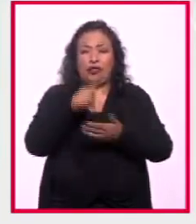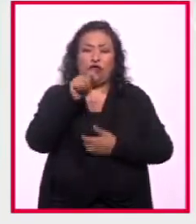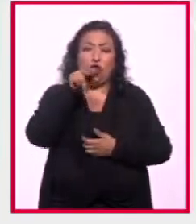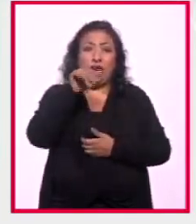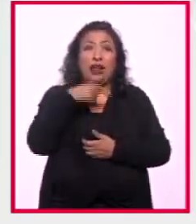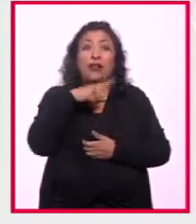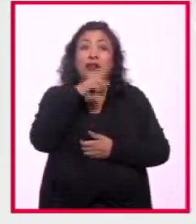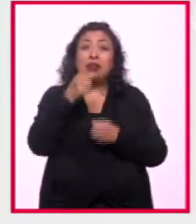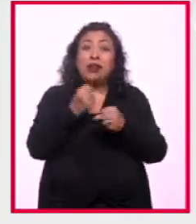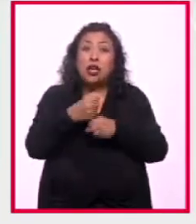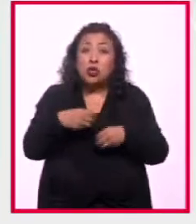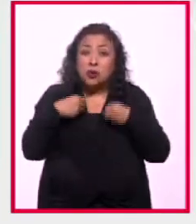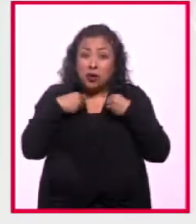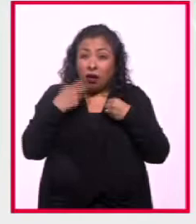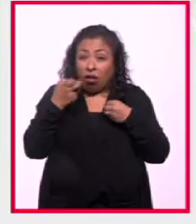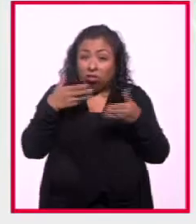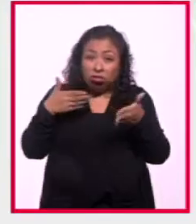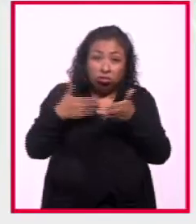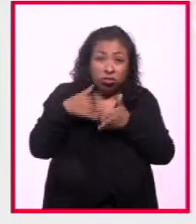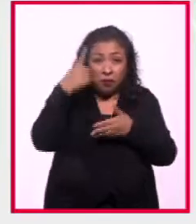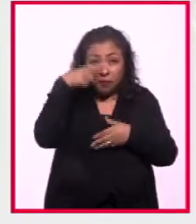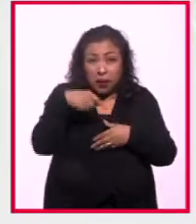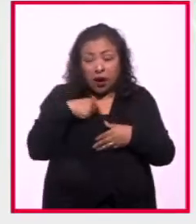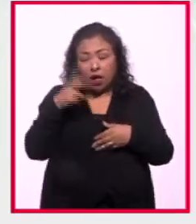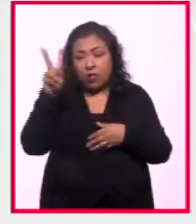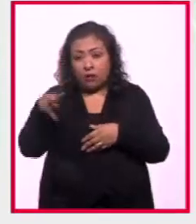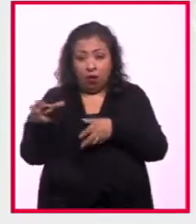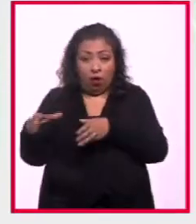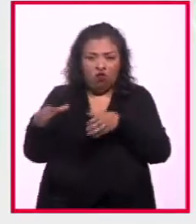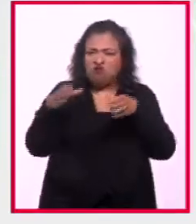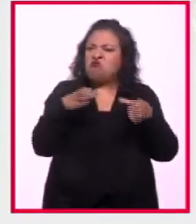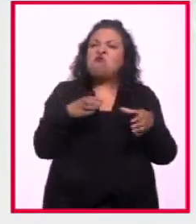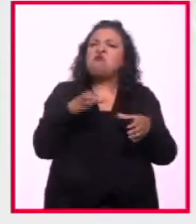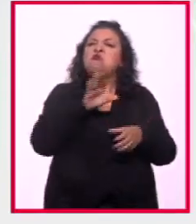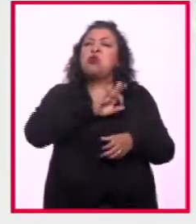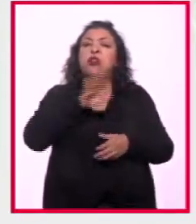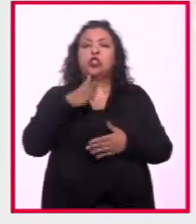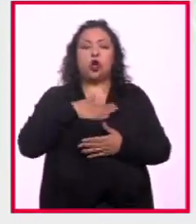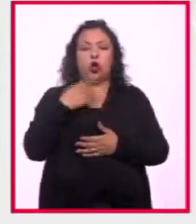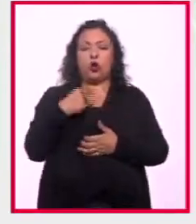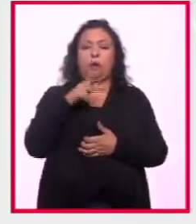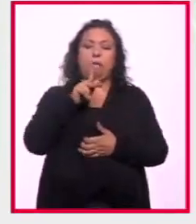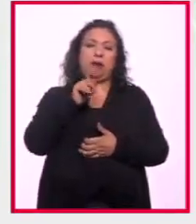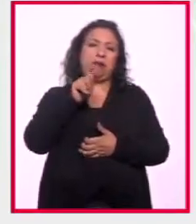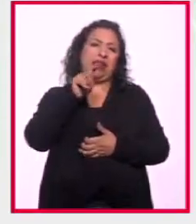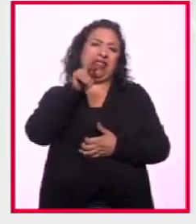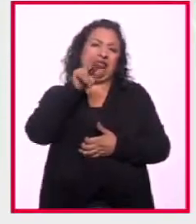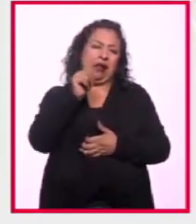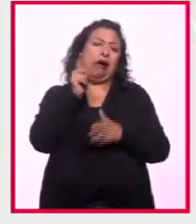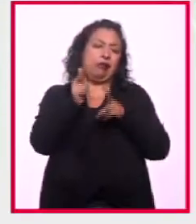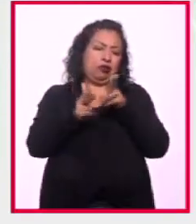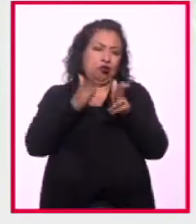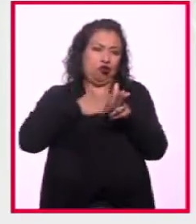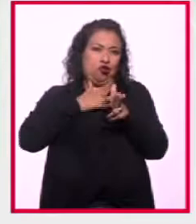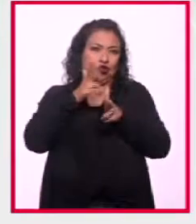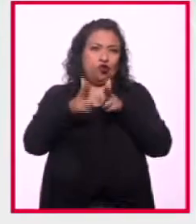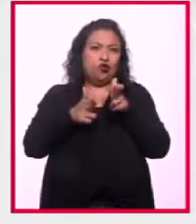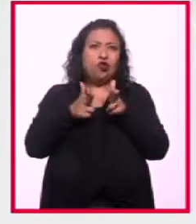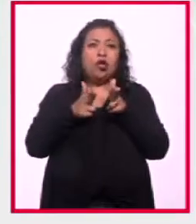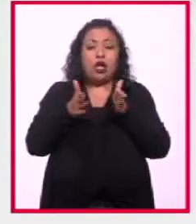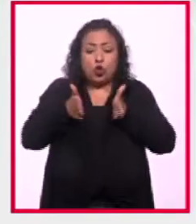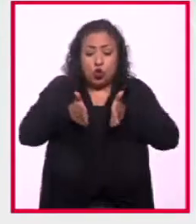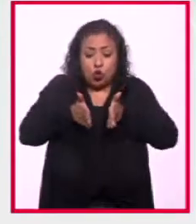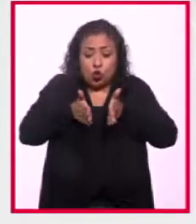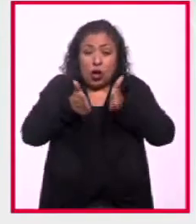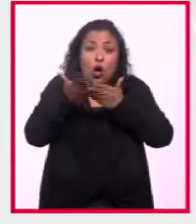años de vida no fueron un obstáculo para semejante proeza mi nombre es petra una locomotora de vía angosta que